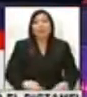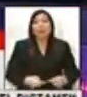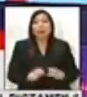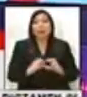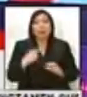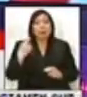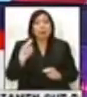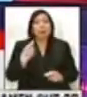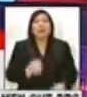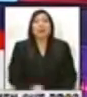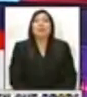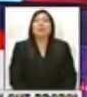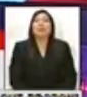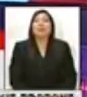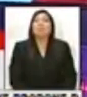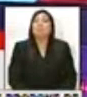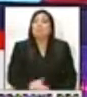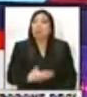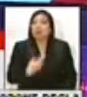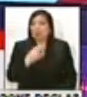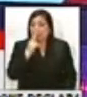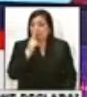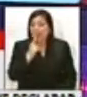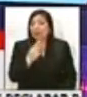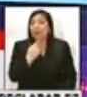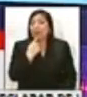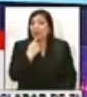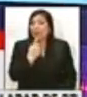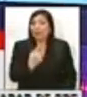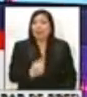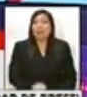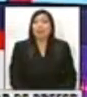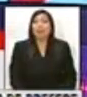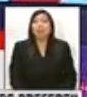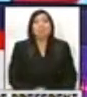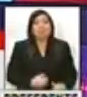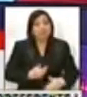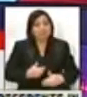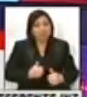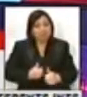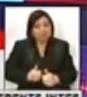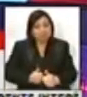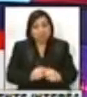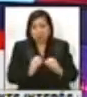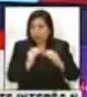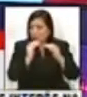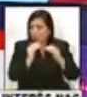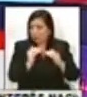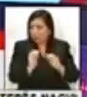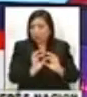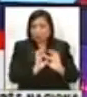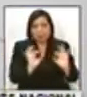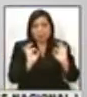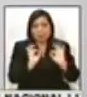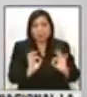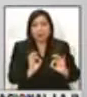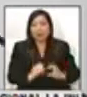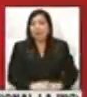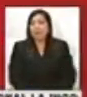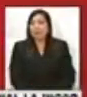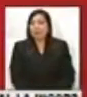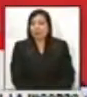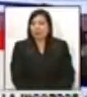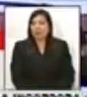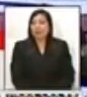partido político Podemos Perú. Dijo que se siguieron las reglas establecidas.